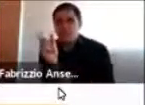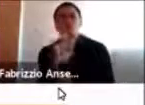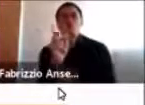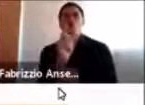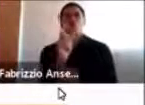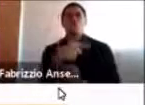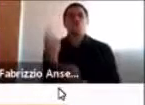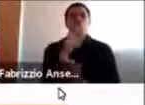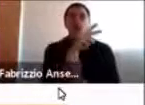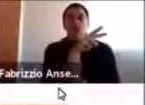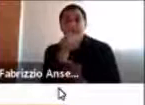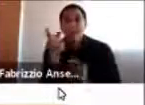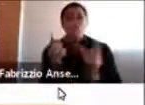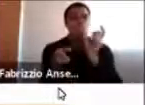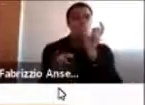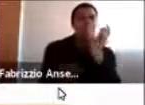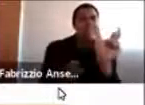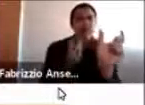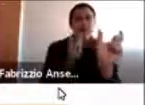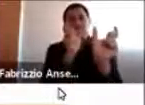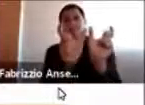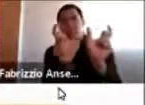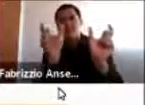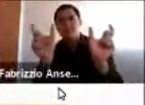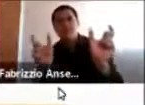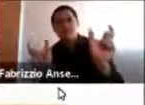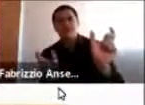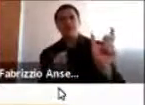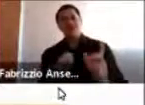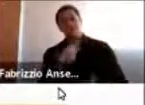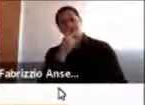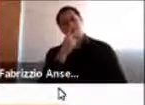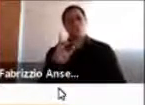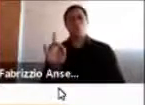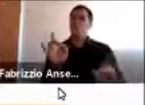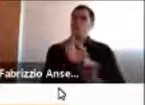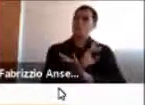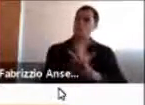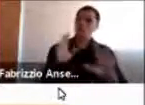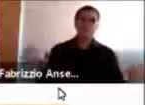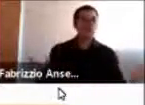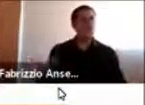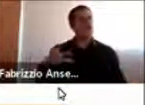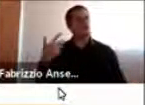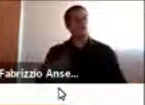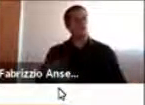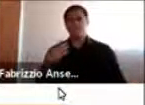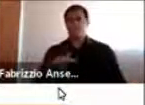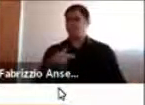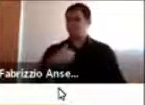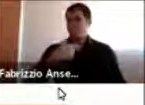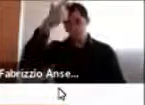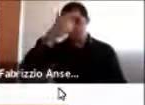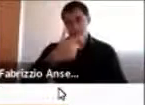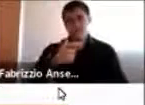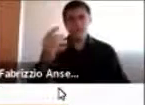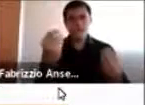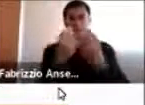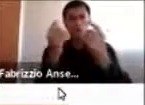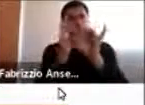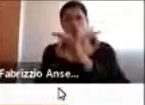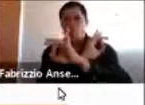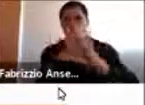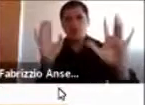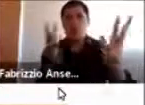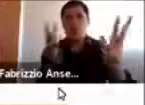Personalmente me parece increíble. Y en verdad esto personalmente me parece increíble y es algo de lo que me motivó entonces en